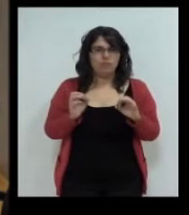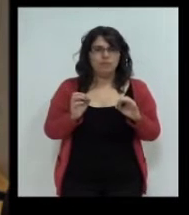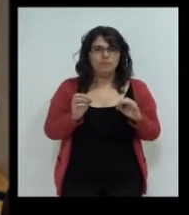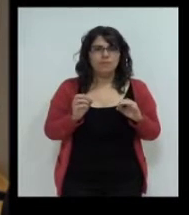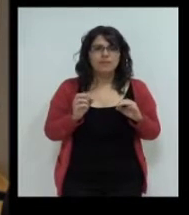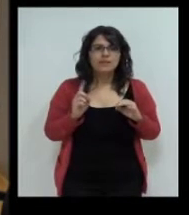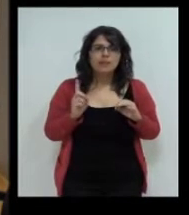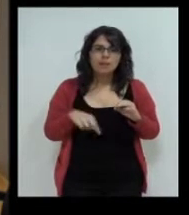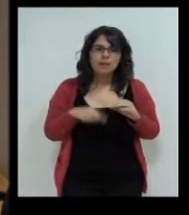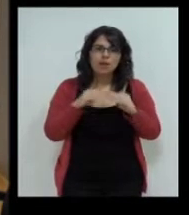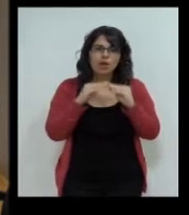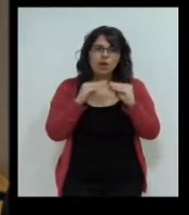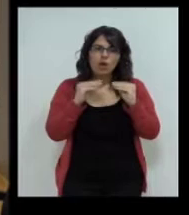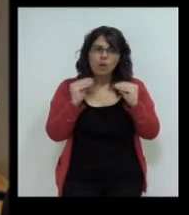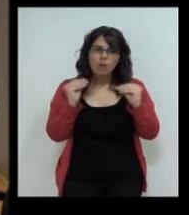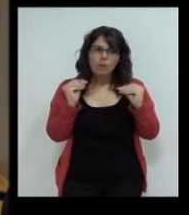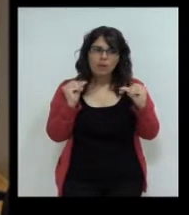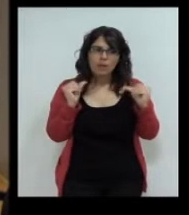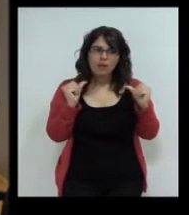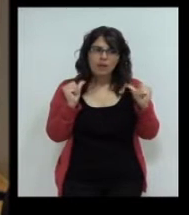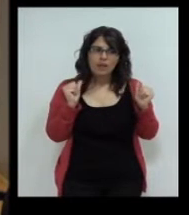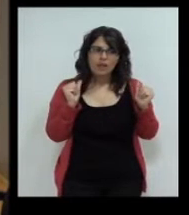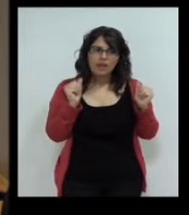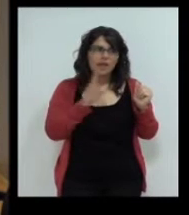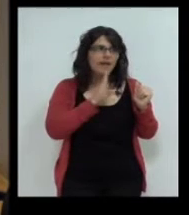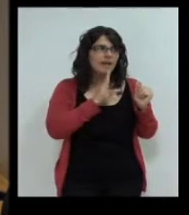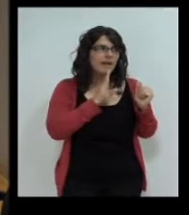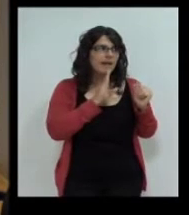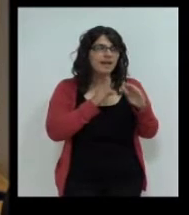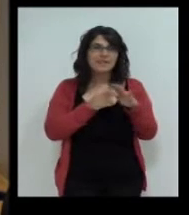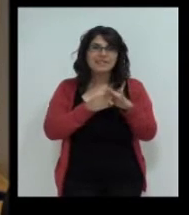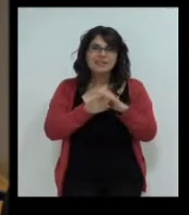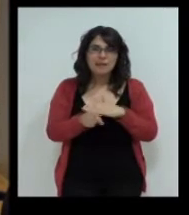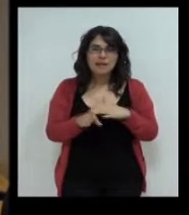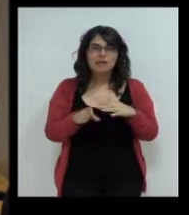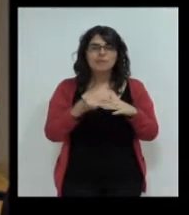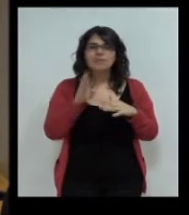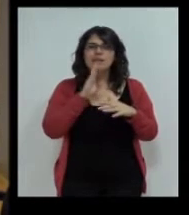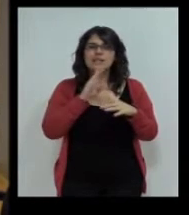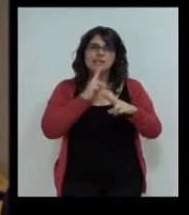también de lo que estabais hablando, de la accesibilidad a la televisión a la carta.